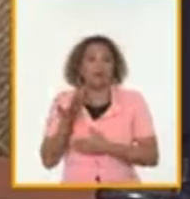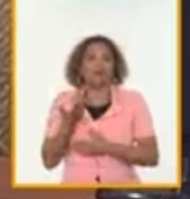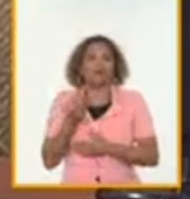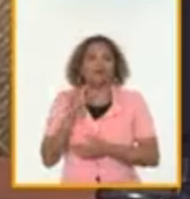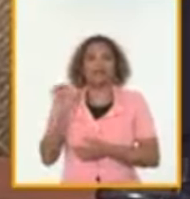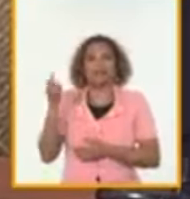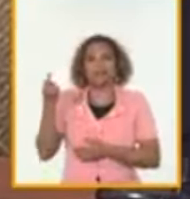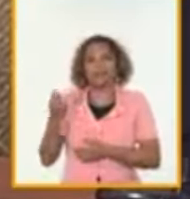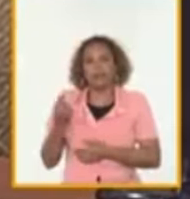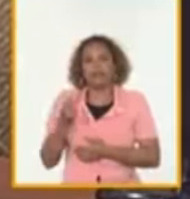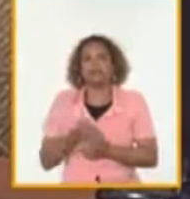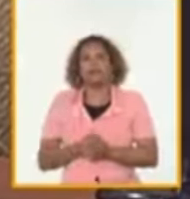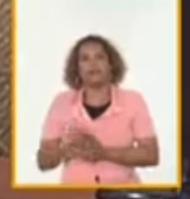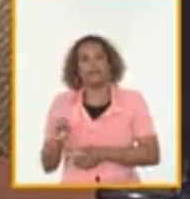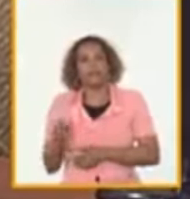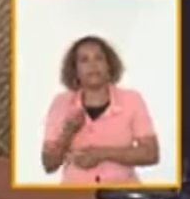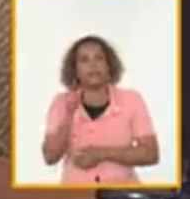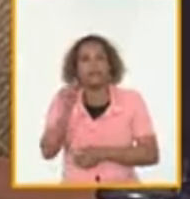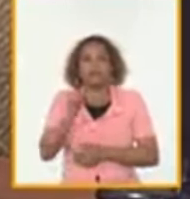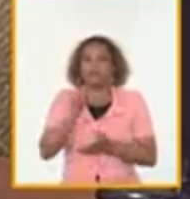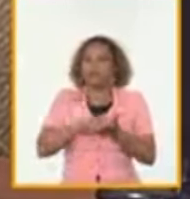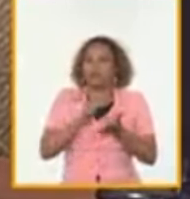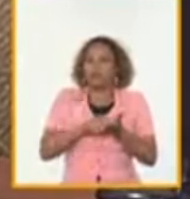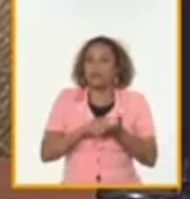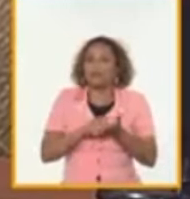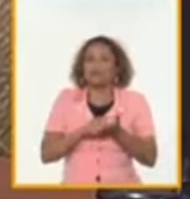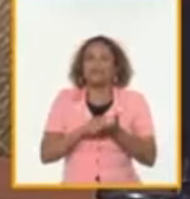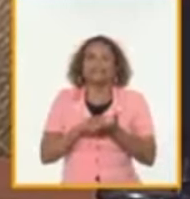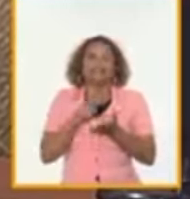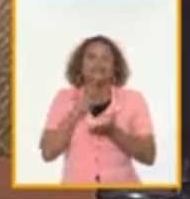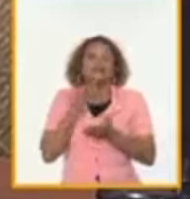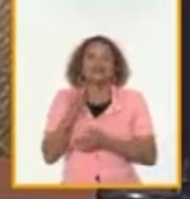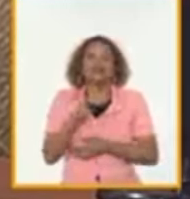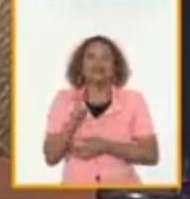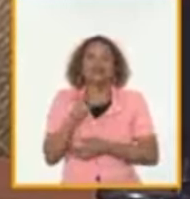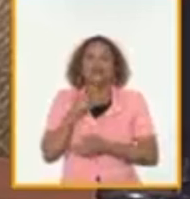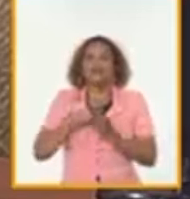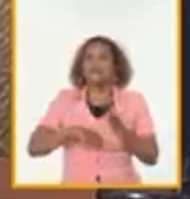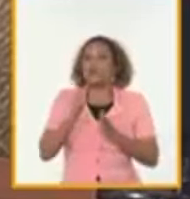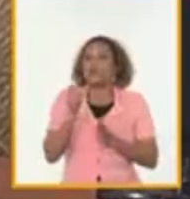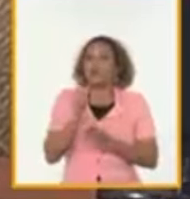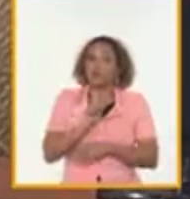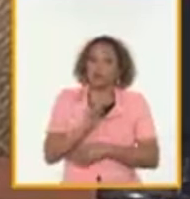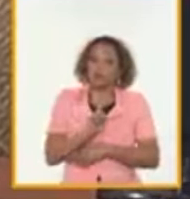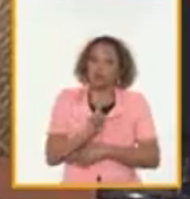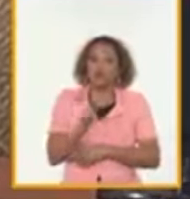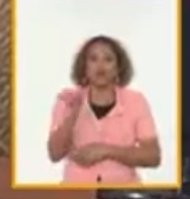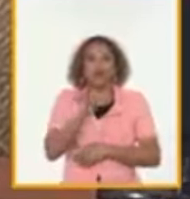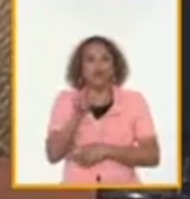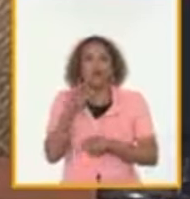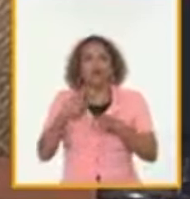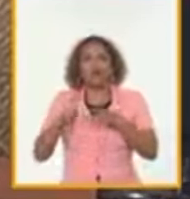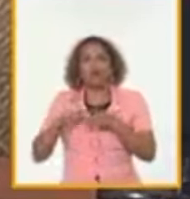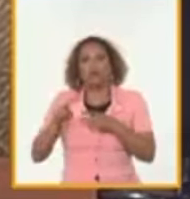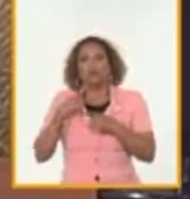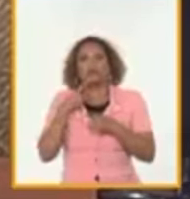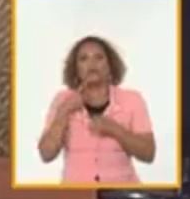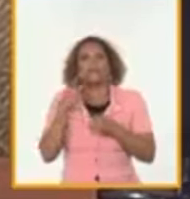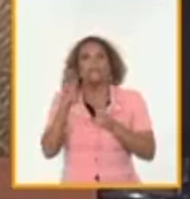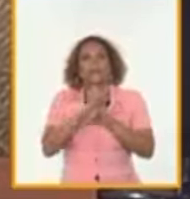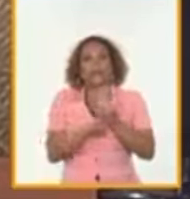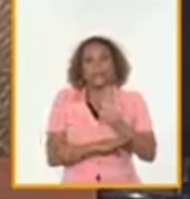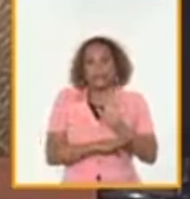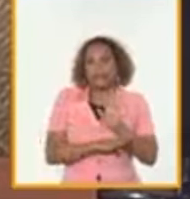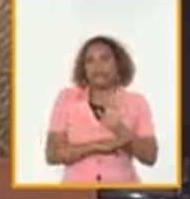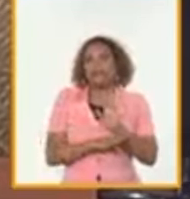tema engaño al consumidor y no solo es la aplicación de multas sino también se han tomado un grupo de medidas accesorias